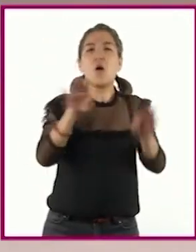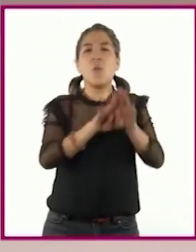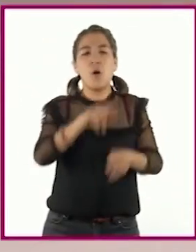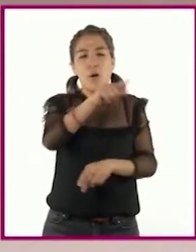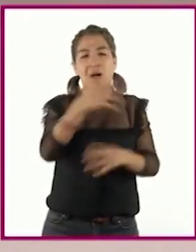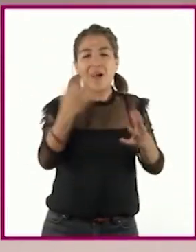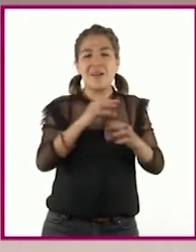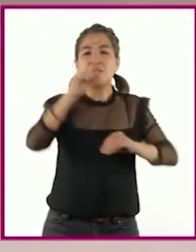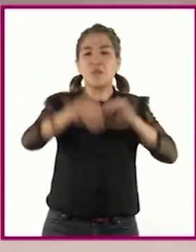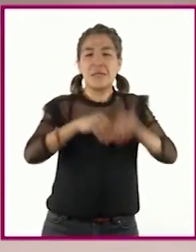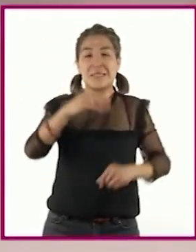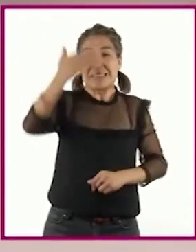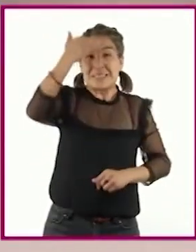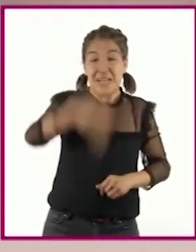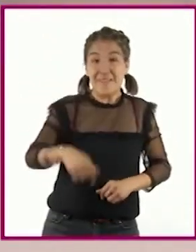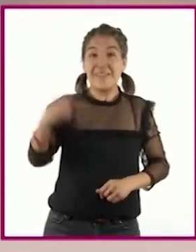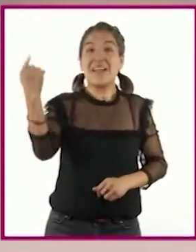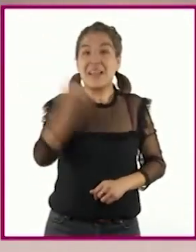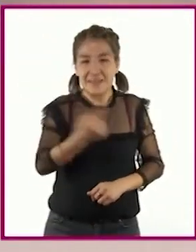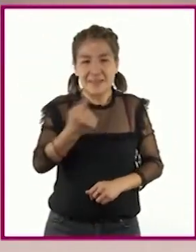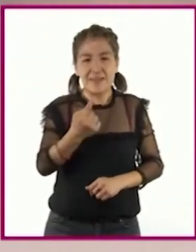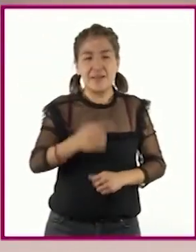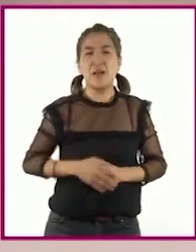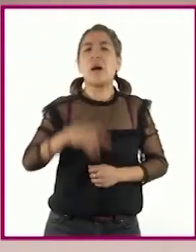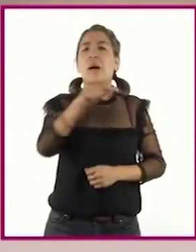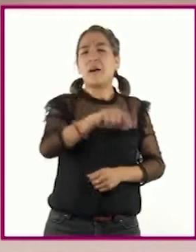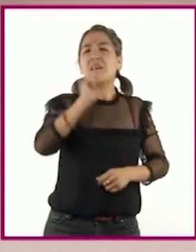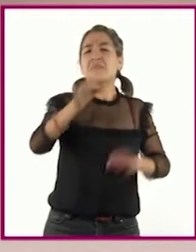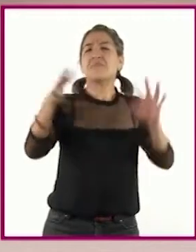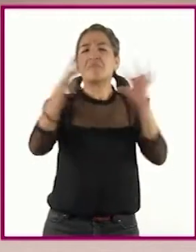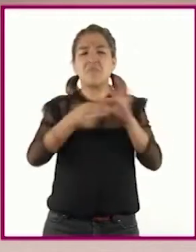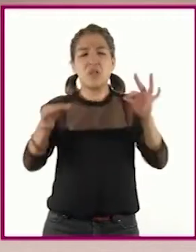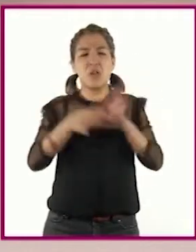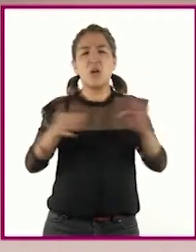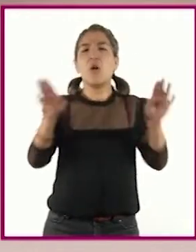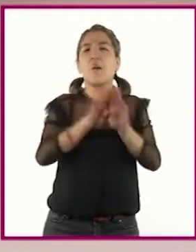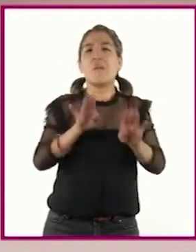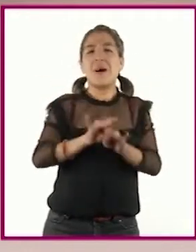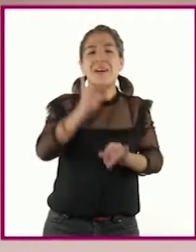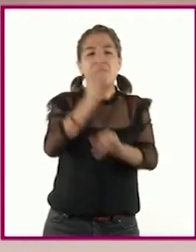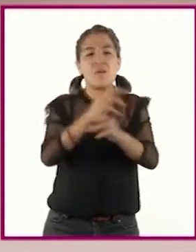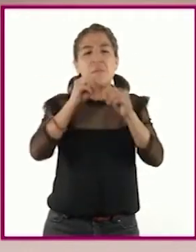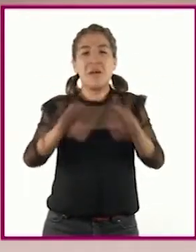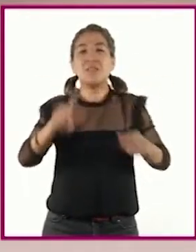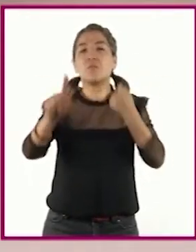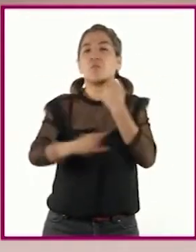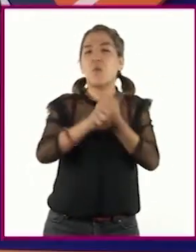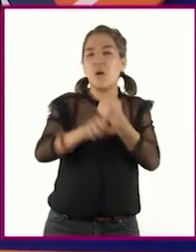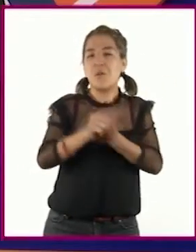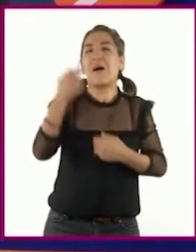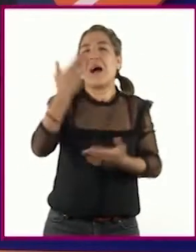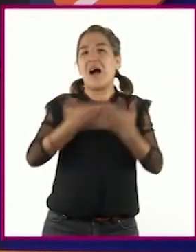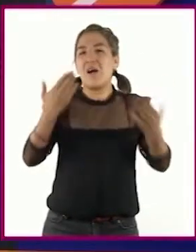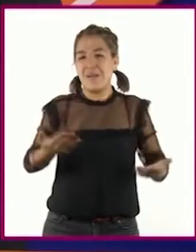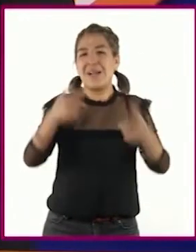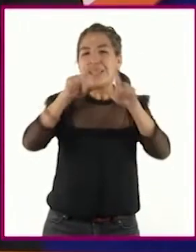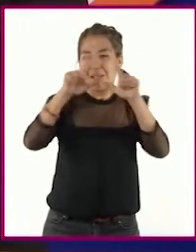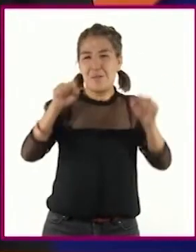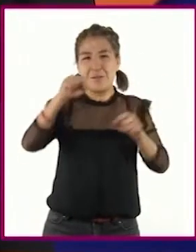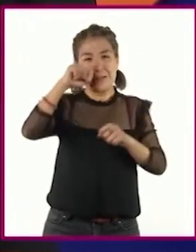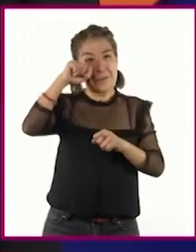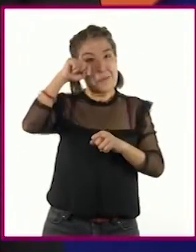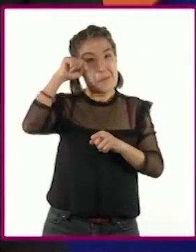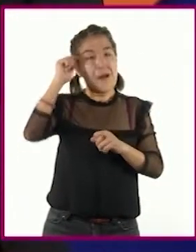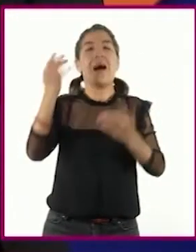cápsula llamada ¿Sabías qué? En donde pone toda la situación actual de las lenguas. Ahora